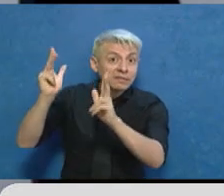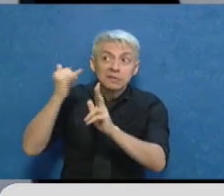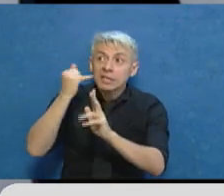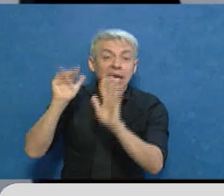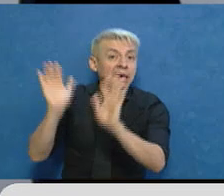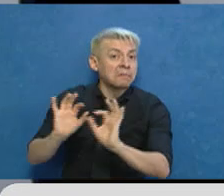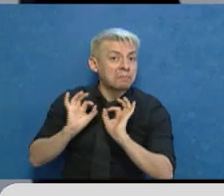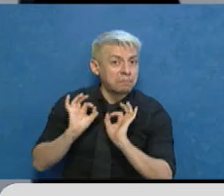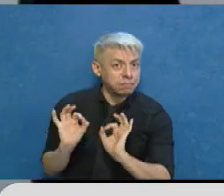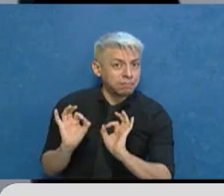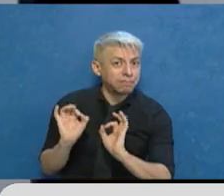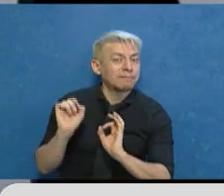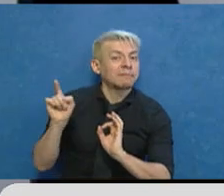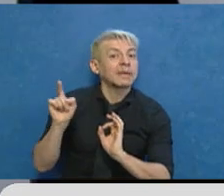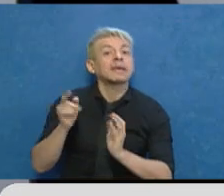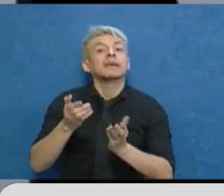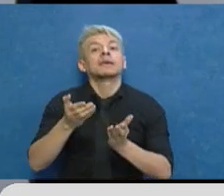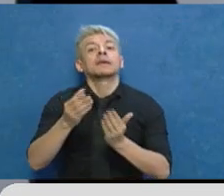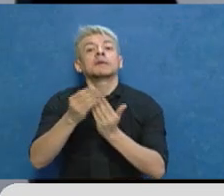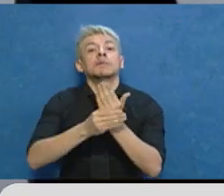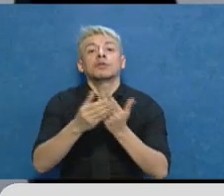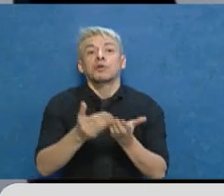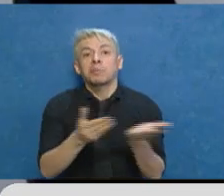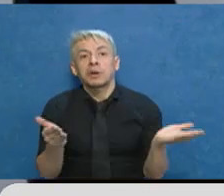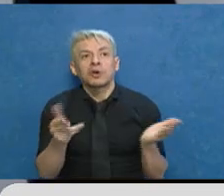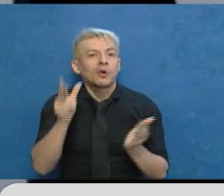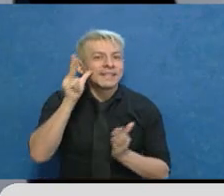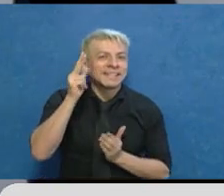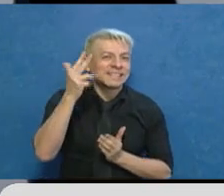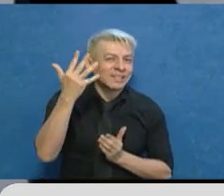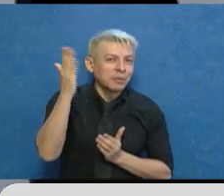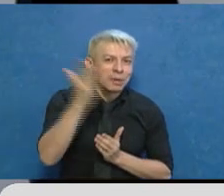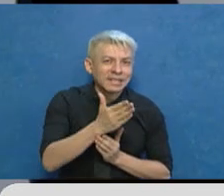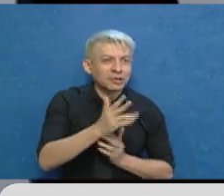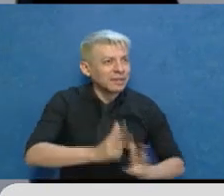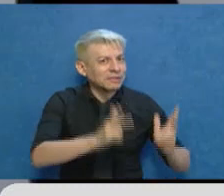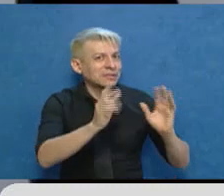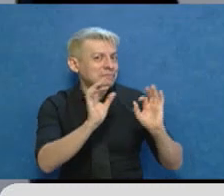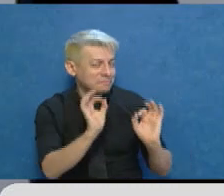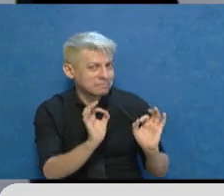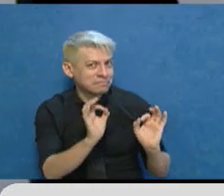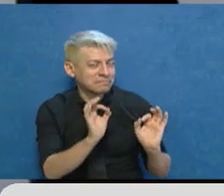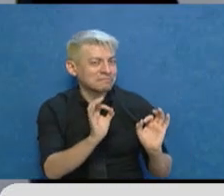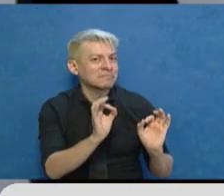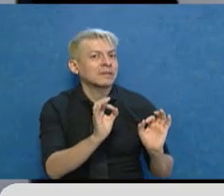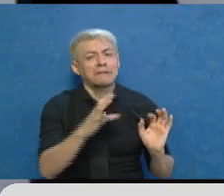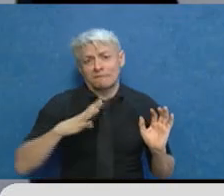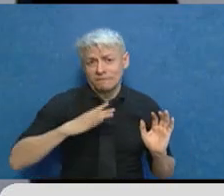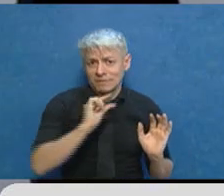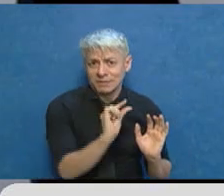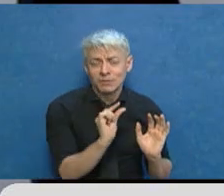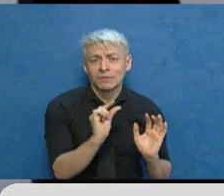listo y el del Ministerio Público está en un 85%. Bueno, bien. De manera tal que